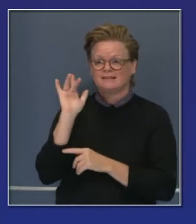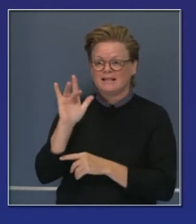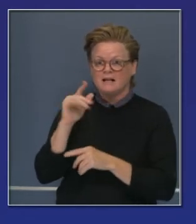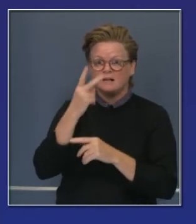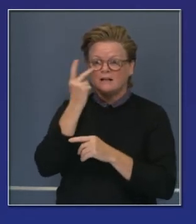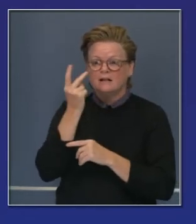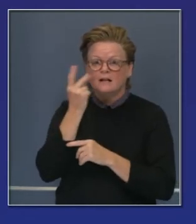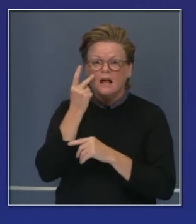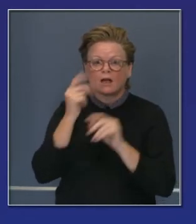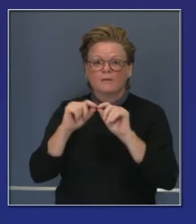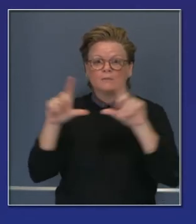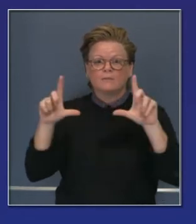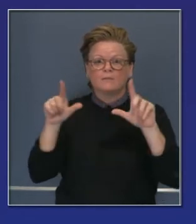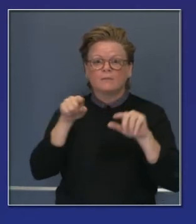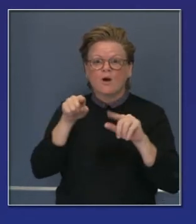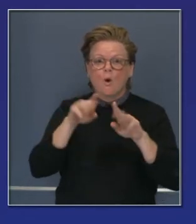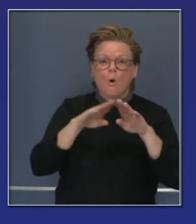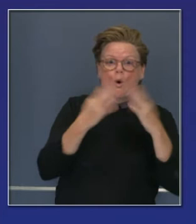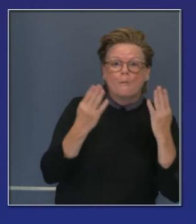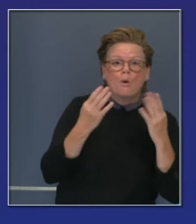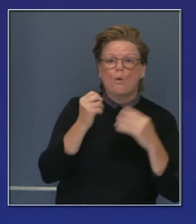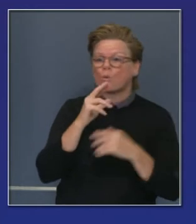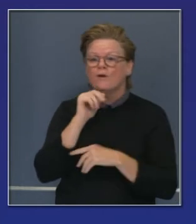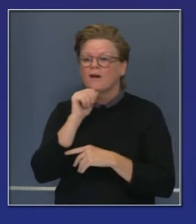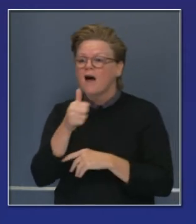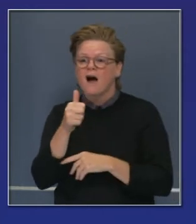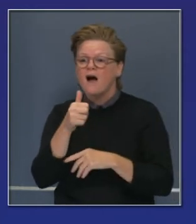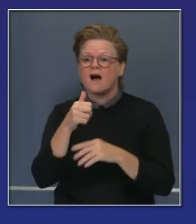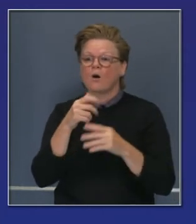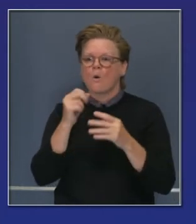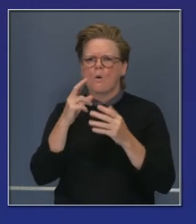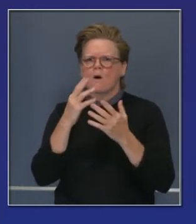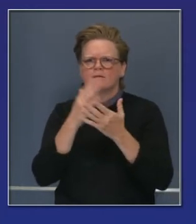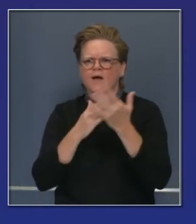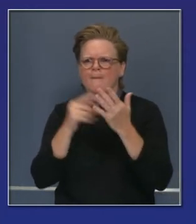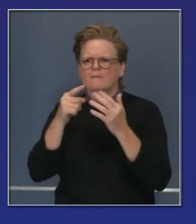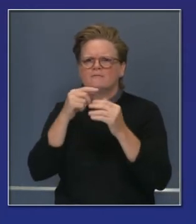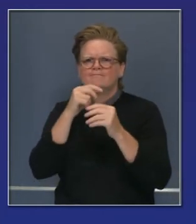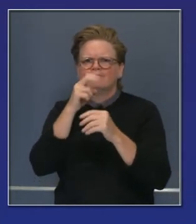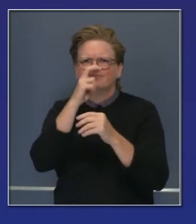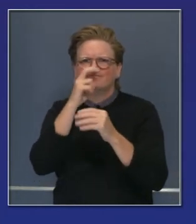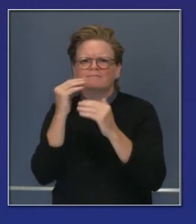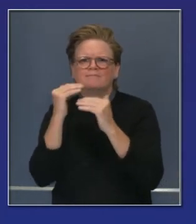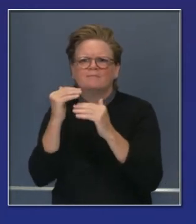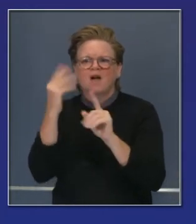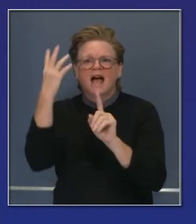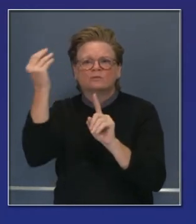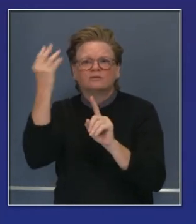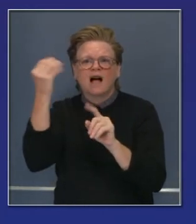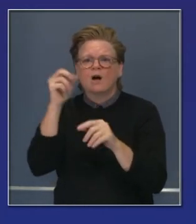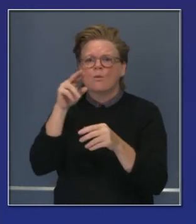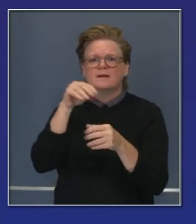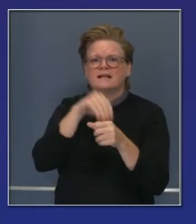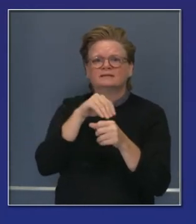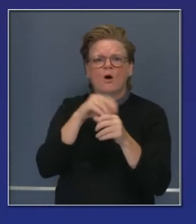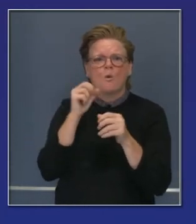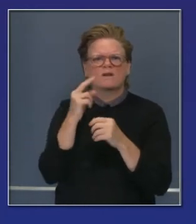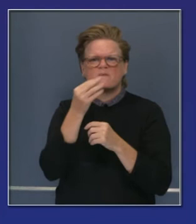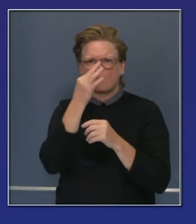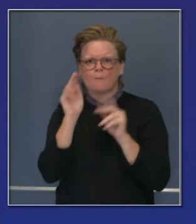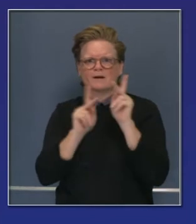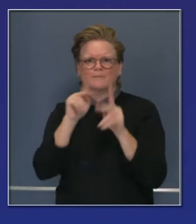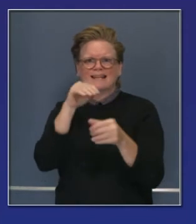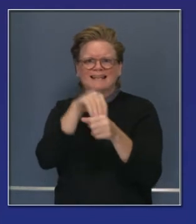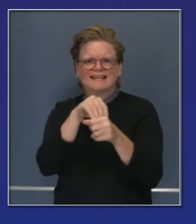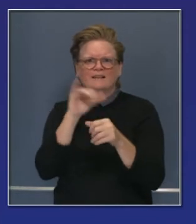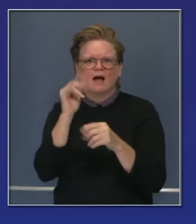sector está abierto o qué tan abierto está. Pueden ver aquí que salones de belleza y peluquerías en esas áreas de